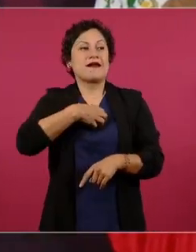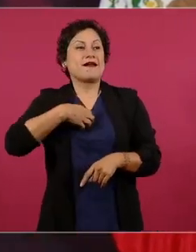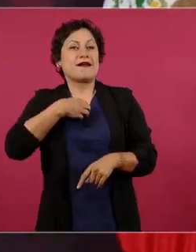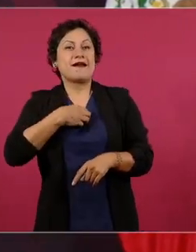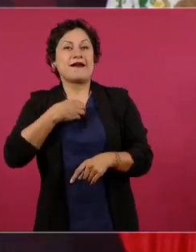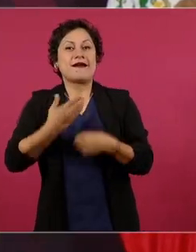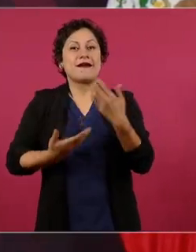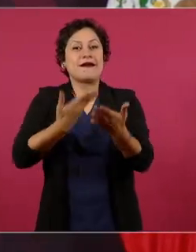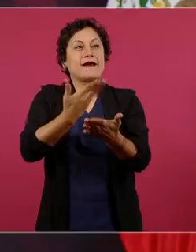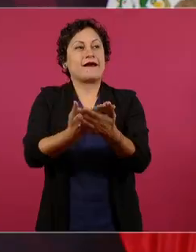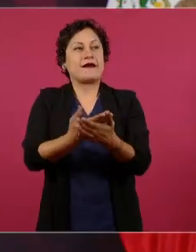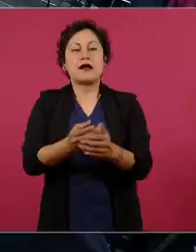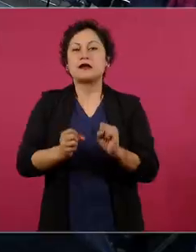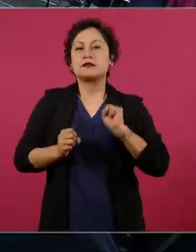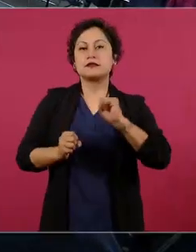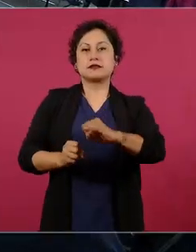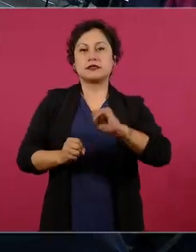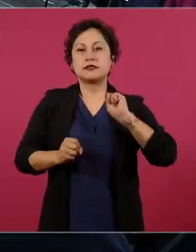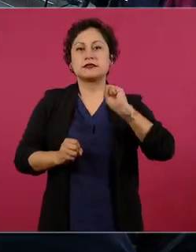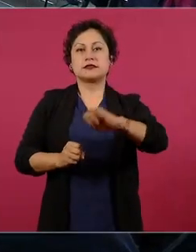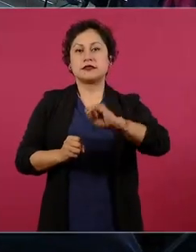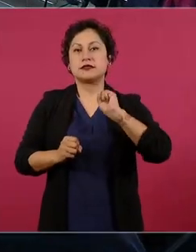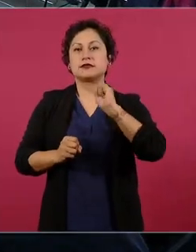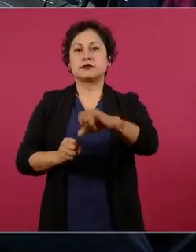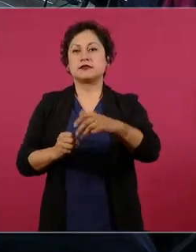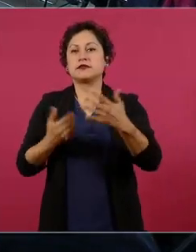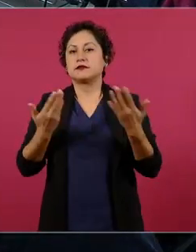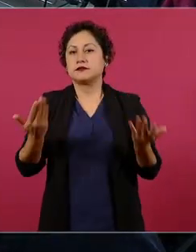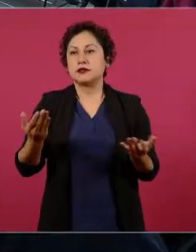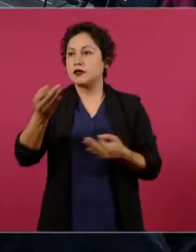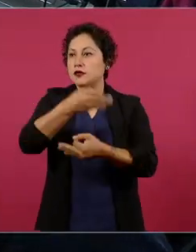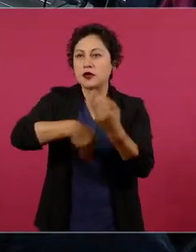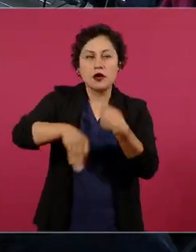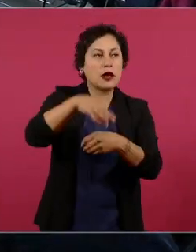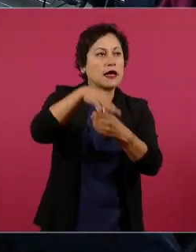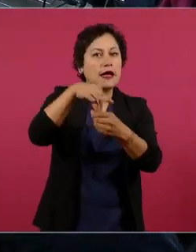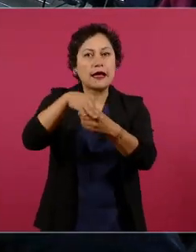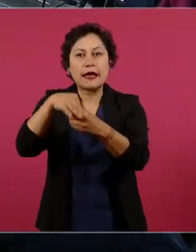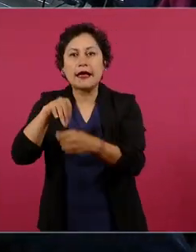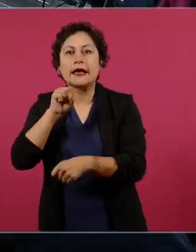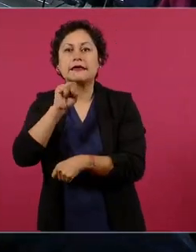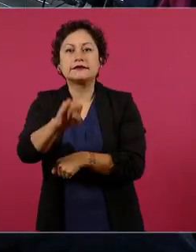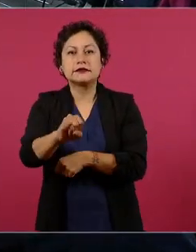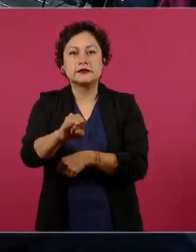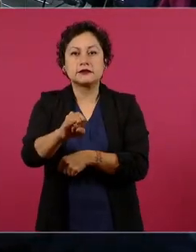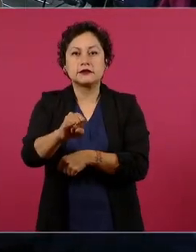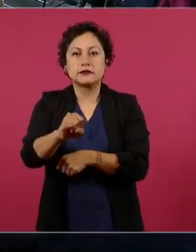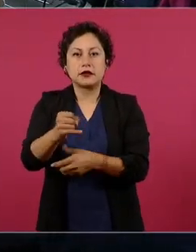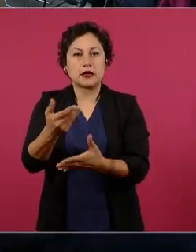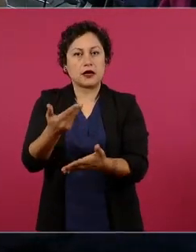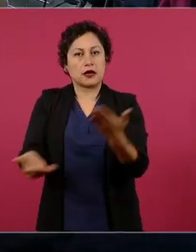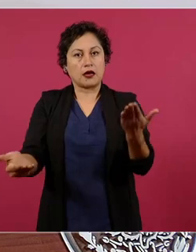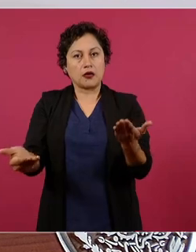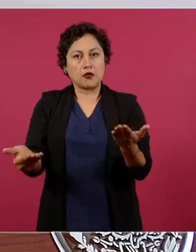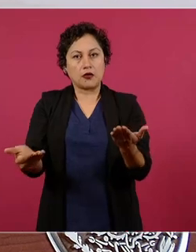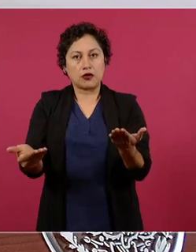por unanimidad todos los partidos. Pero y ahora,